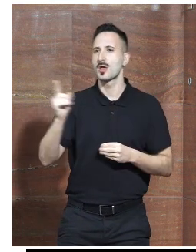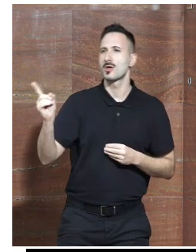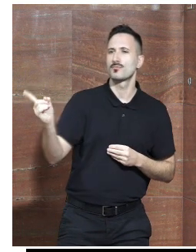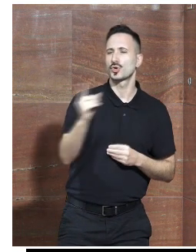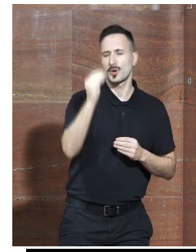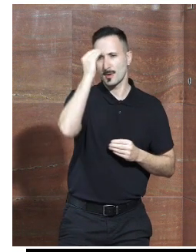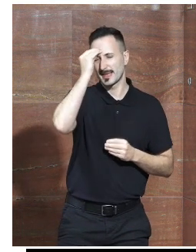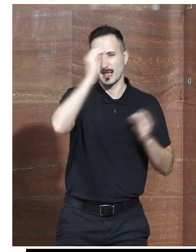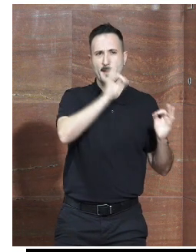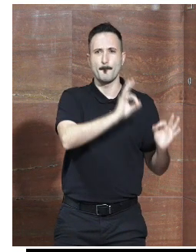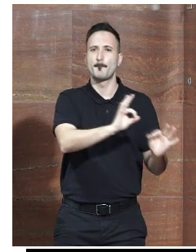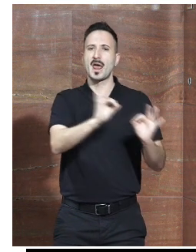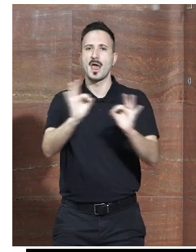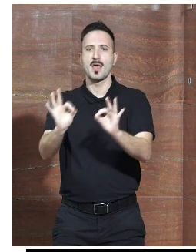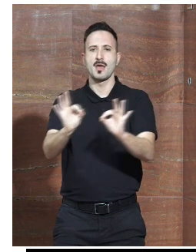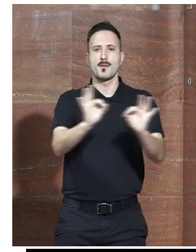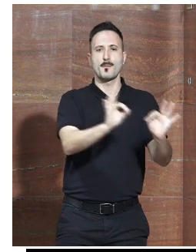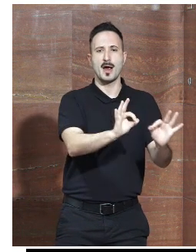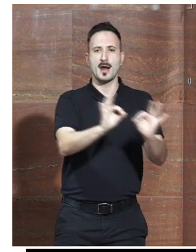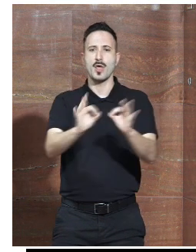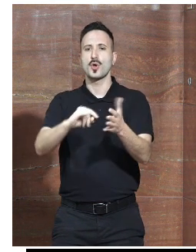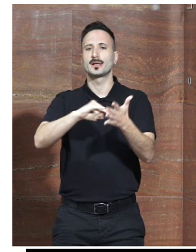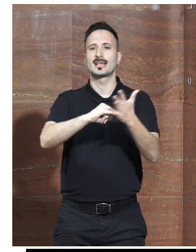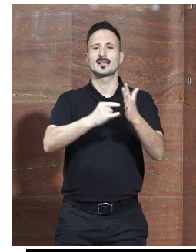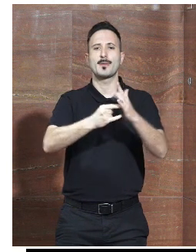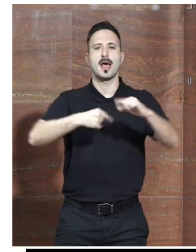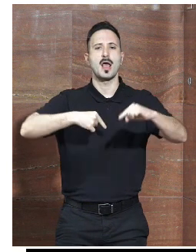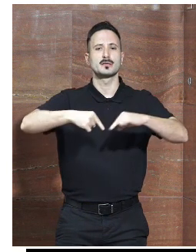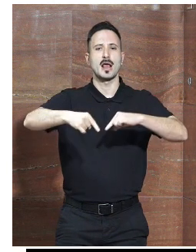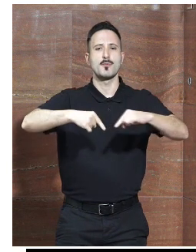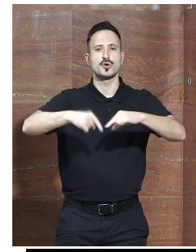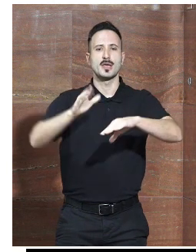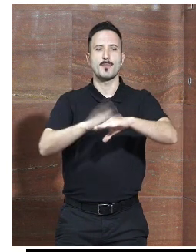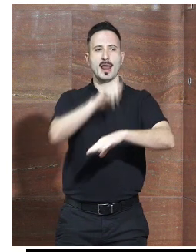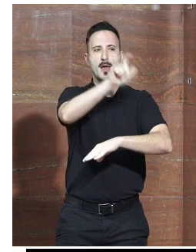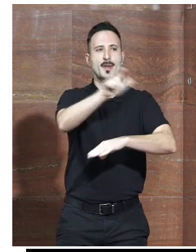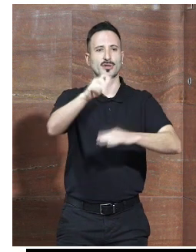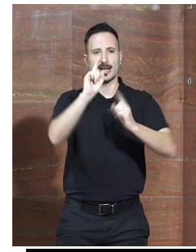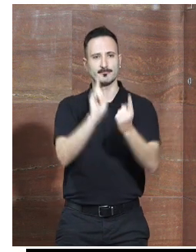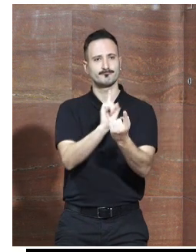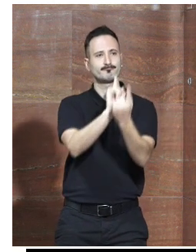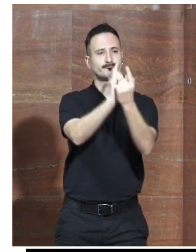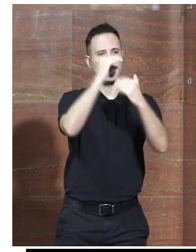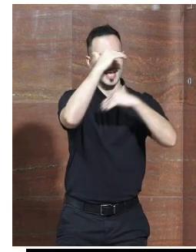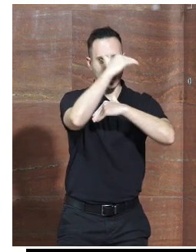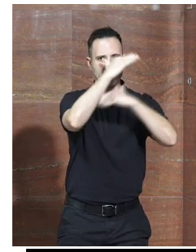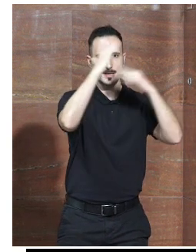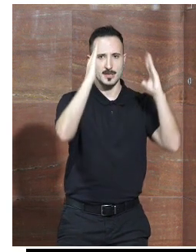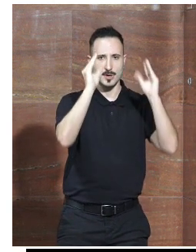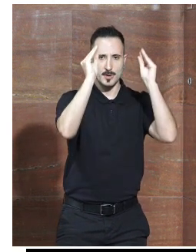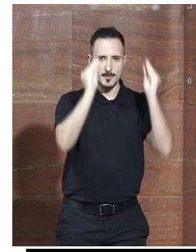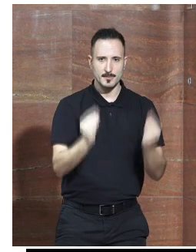preparados el sistema de transportes para poder atender a estas personas y apoyarlas en